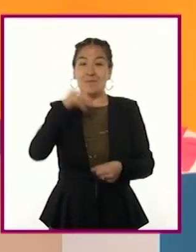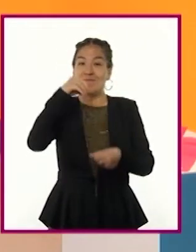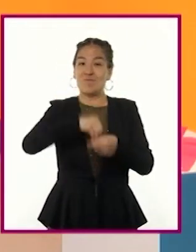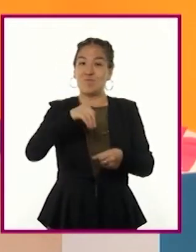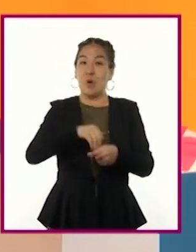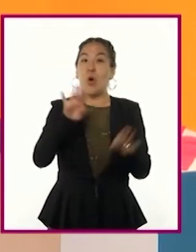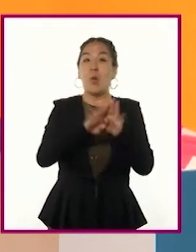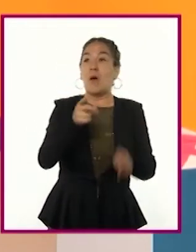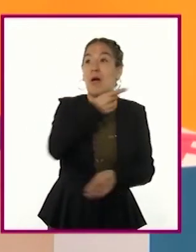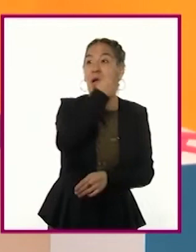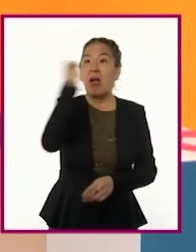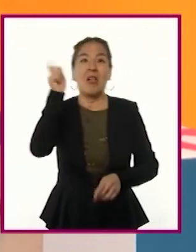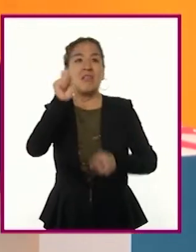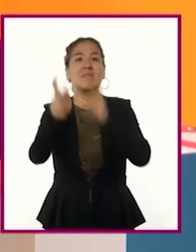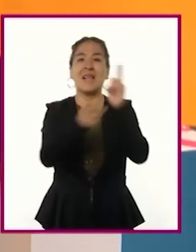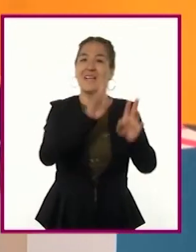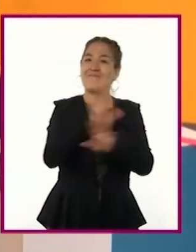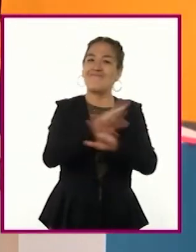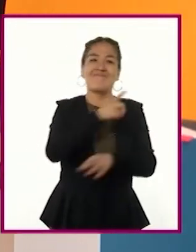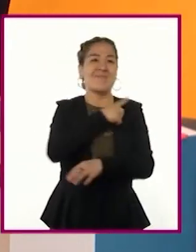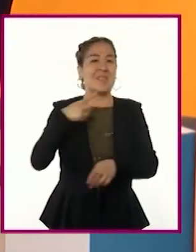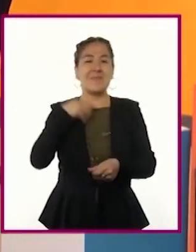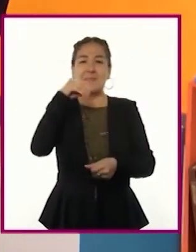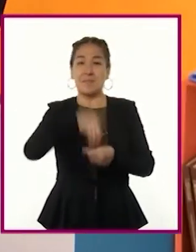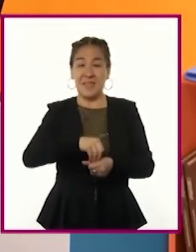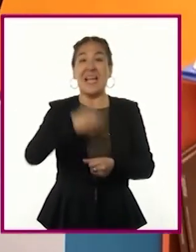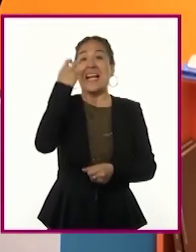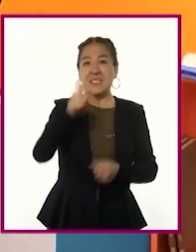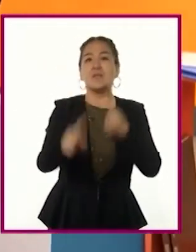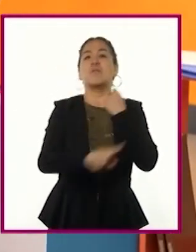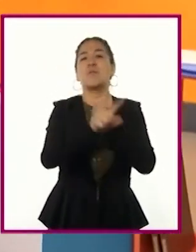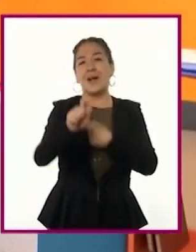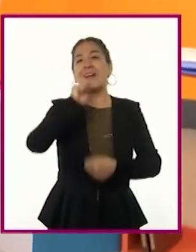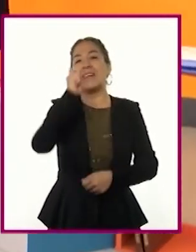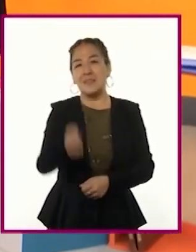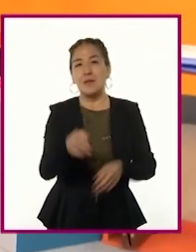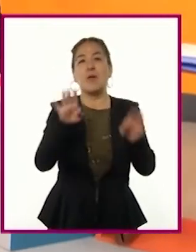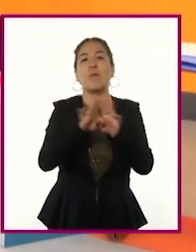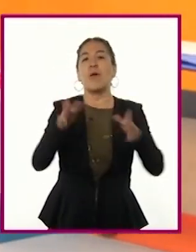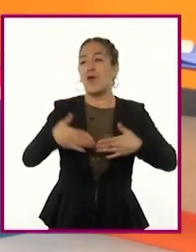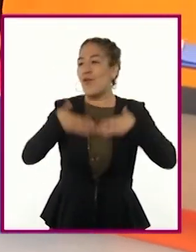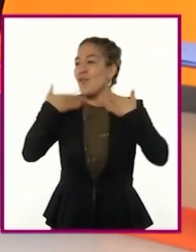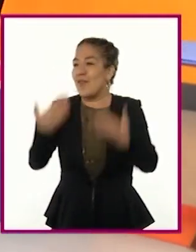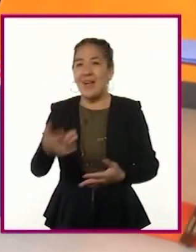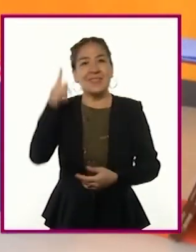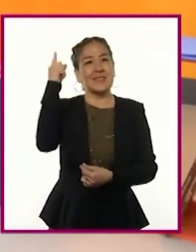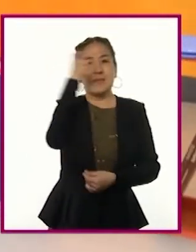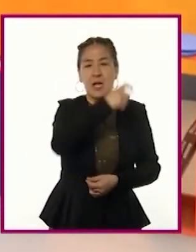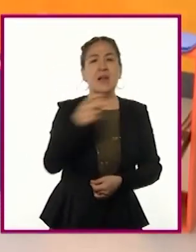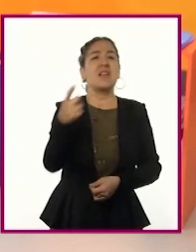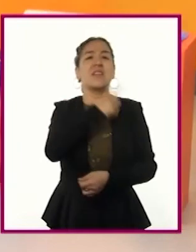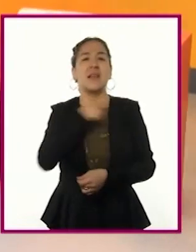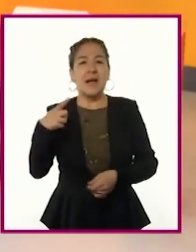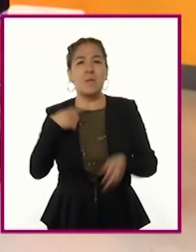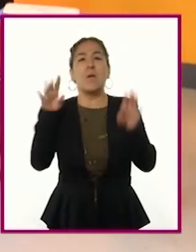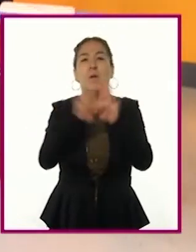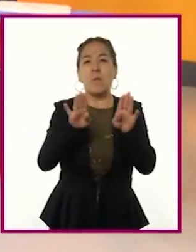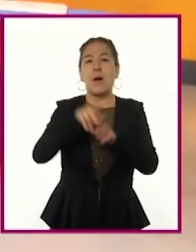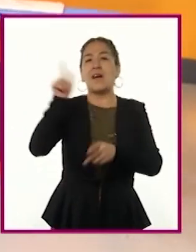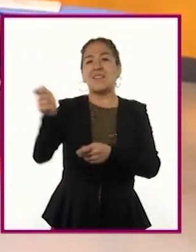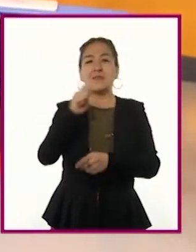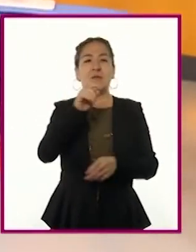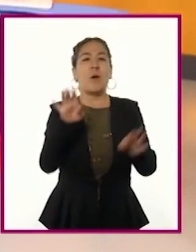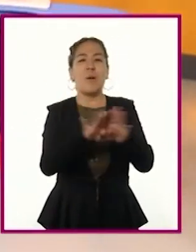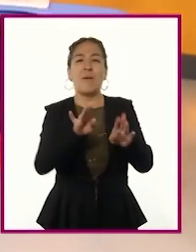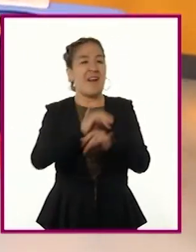platicar. Esto fomenta que las personas recurran a fuentes poco confiables. En lugar de aclarar sus dudas,